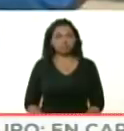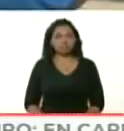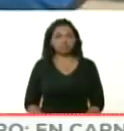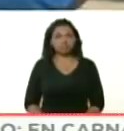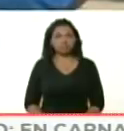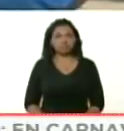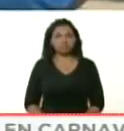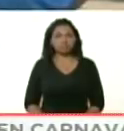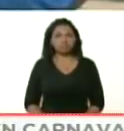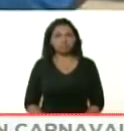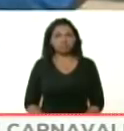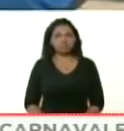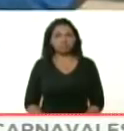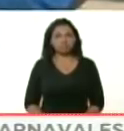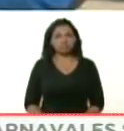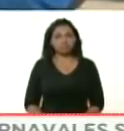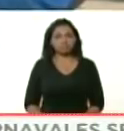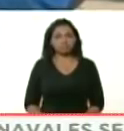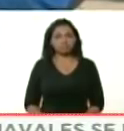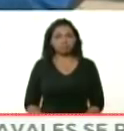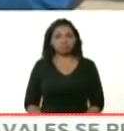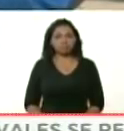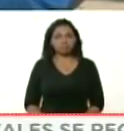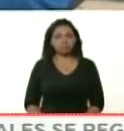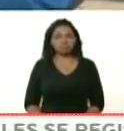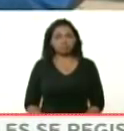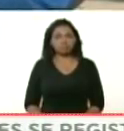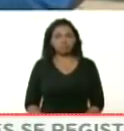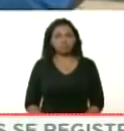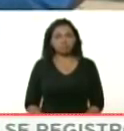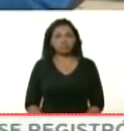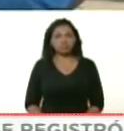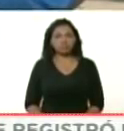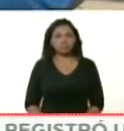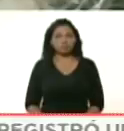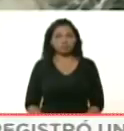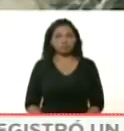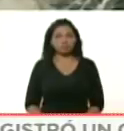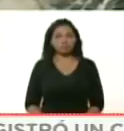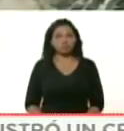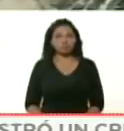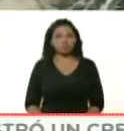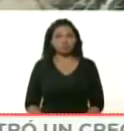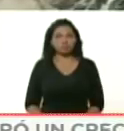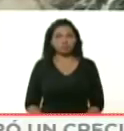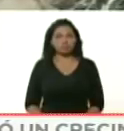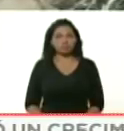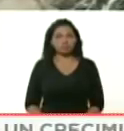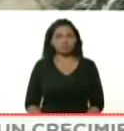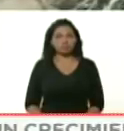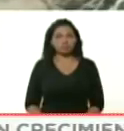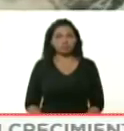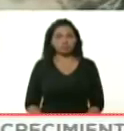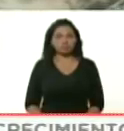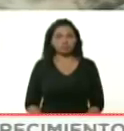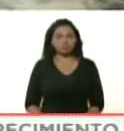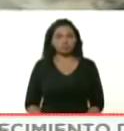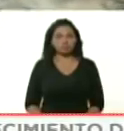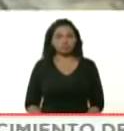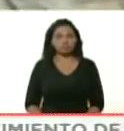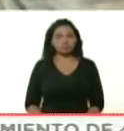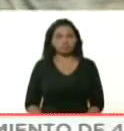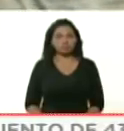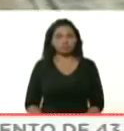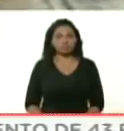parte muy importante, porque siempre tenemos esa inversión sobre la parte que realmente podemos producir y acercarnos